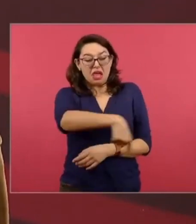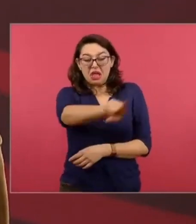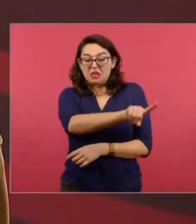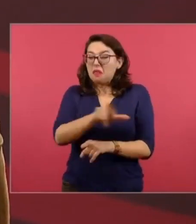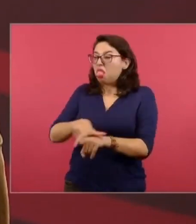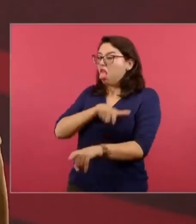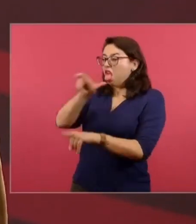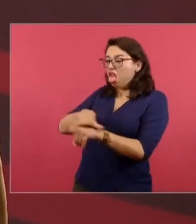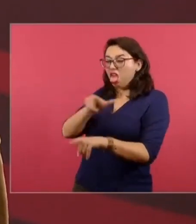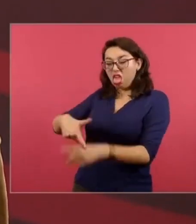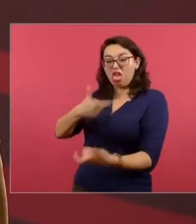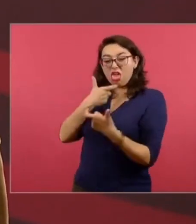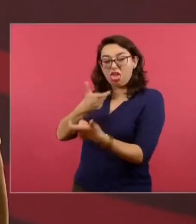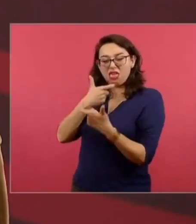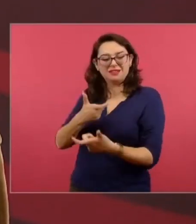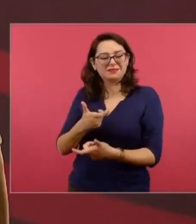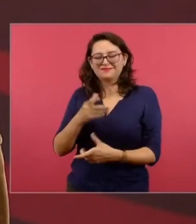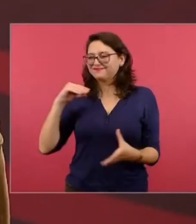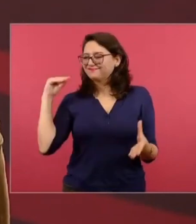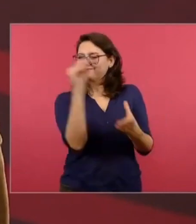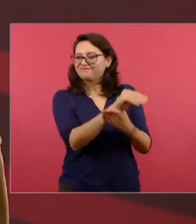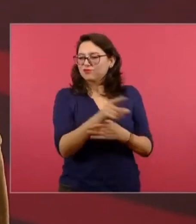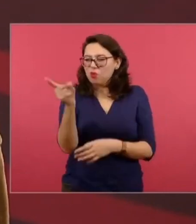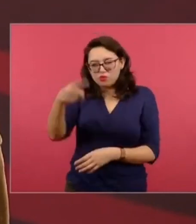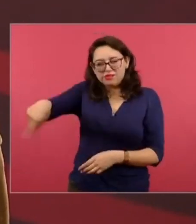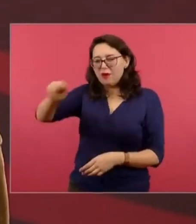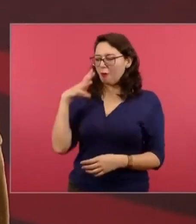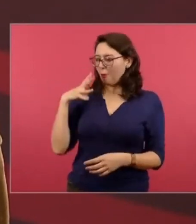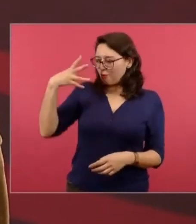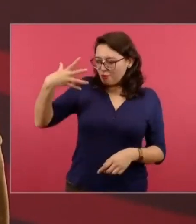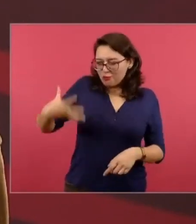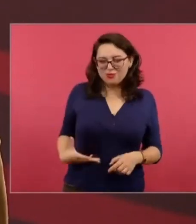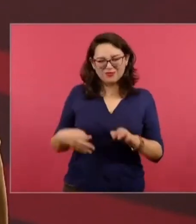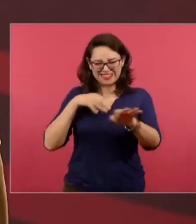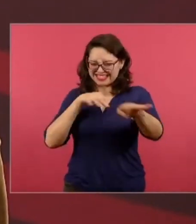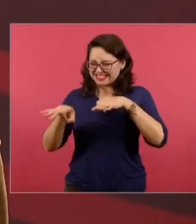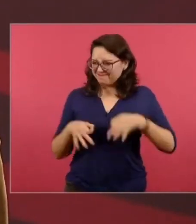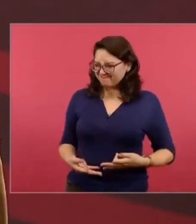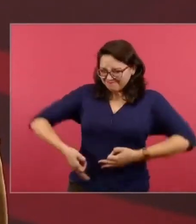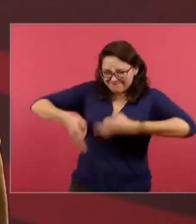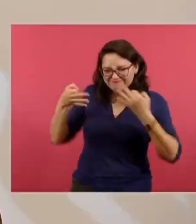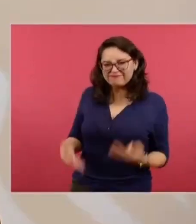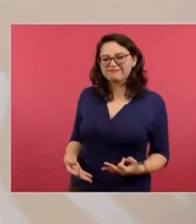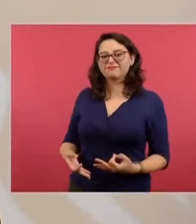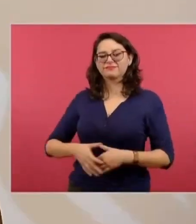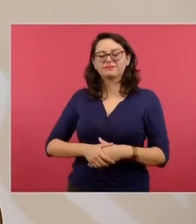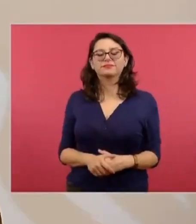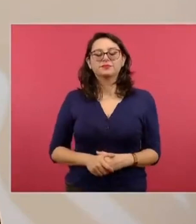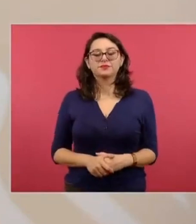A todos ellos les mando un fuerte abrazo, ánimo, siéntanse orgullosos por el trabajo que acaban de realizar.